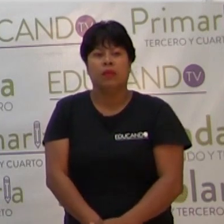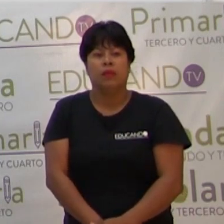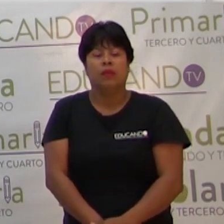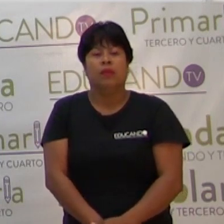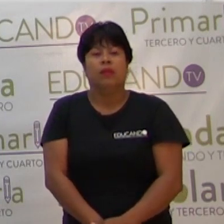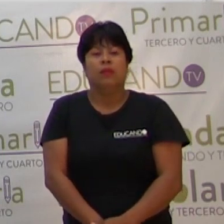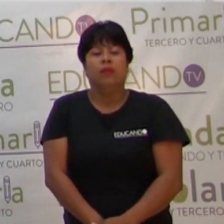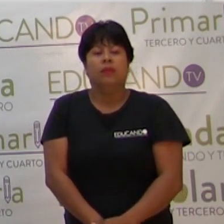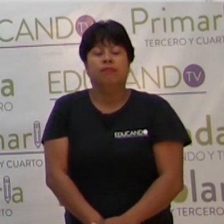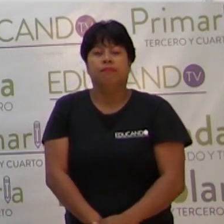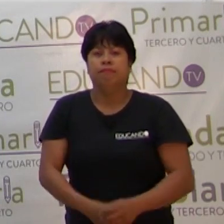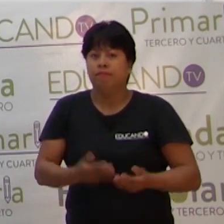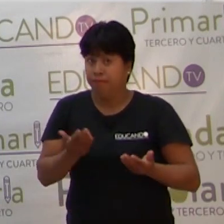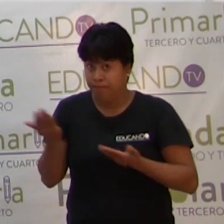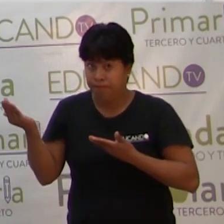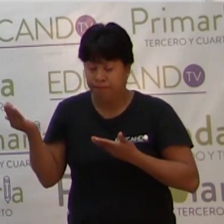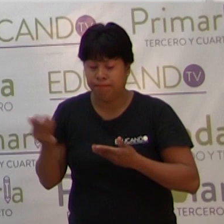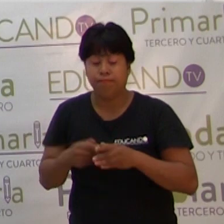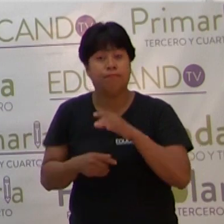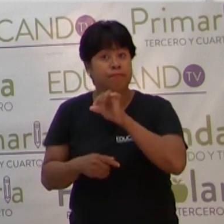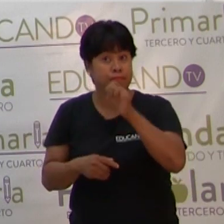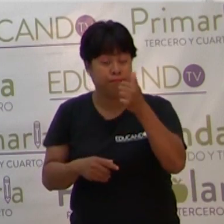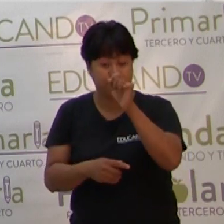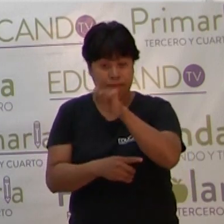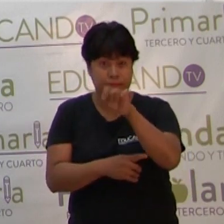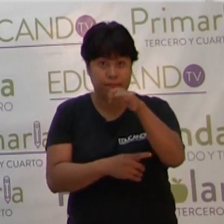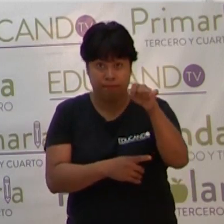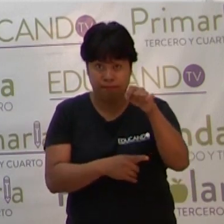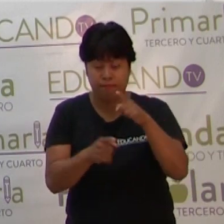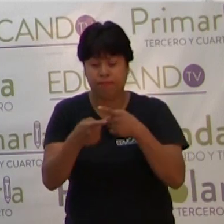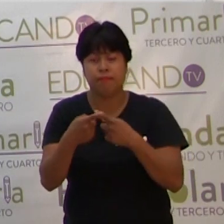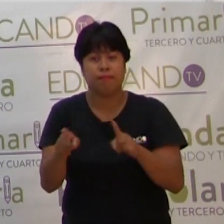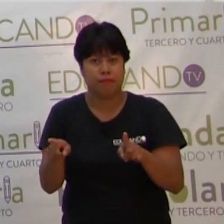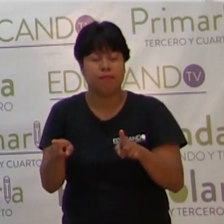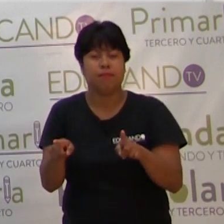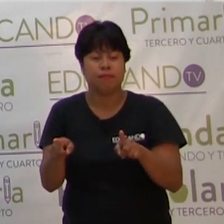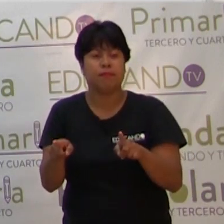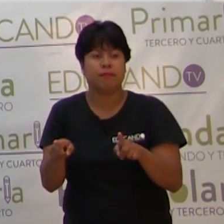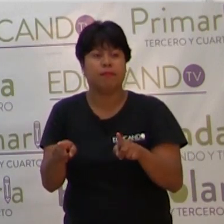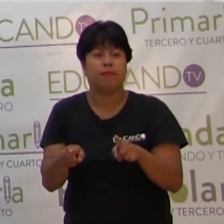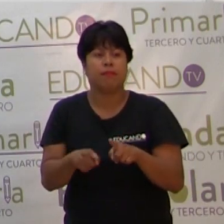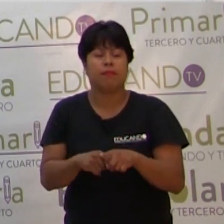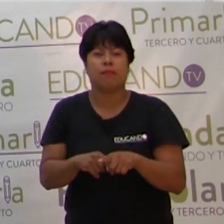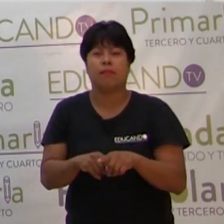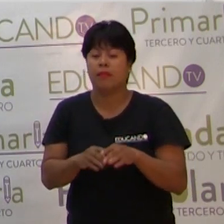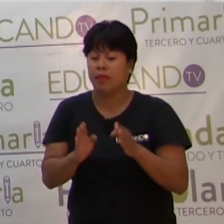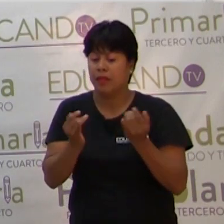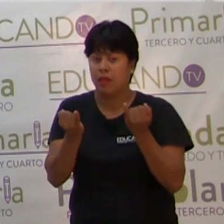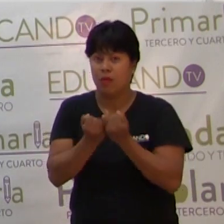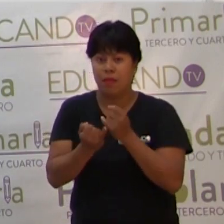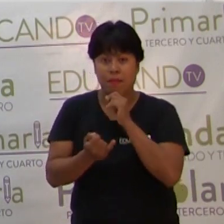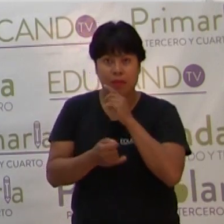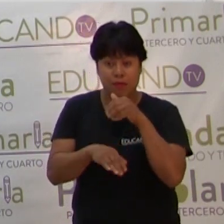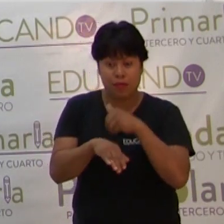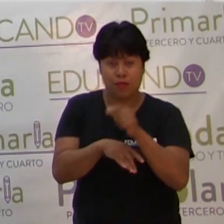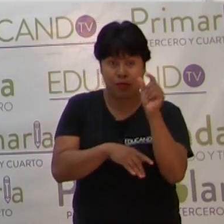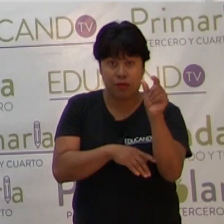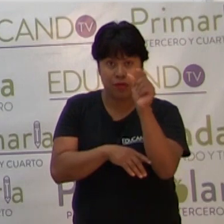Ahí está. En la otra operación, en la otra forma, que es el mismo